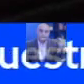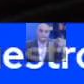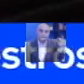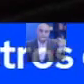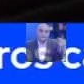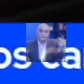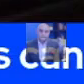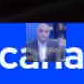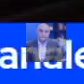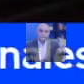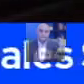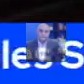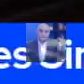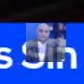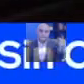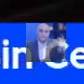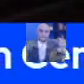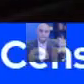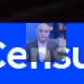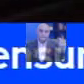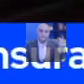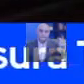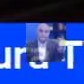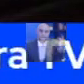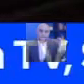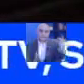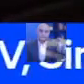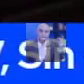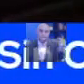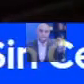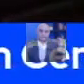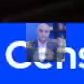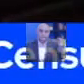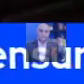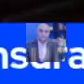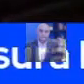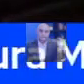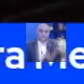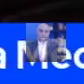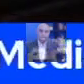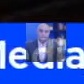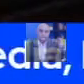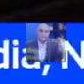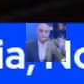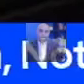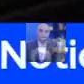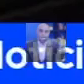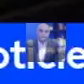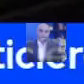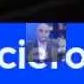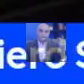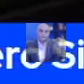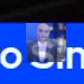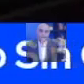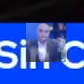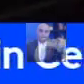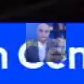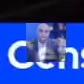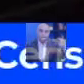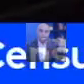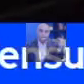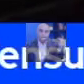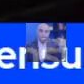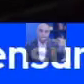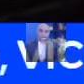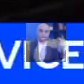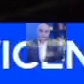porque es era de salvajes y hay que entenderlo y saber por qué está ocurriendo. Ese es querido